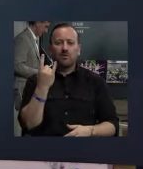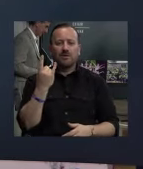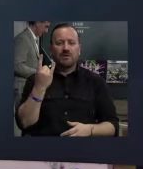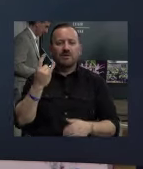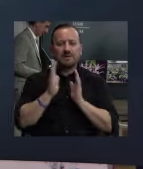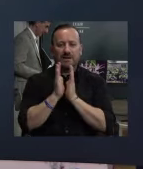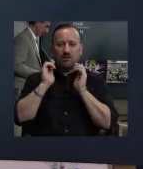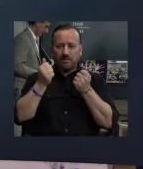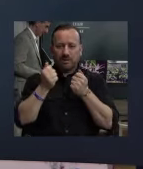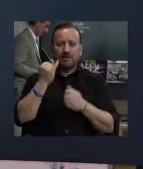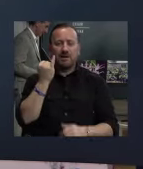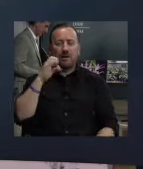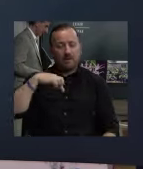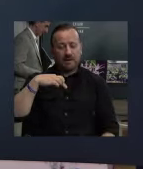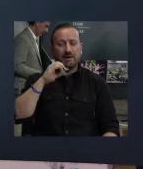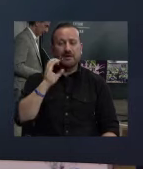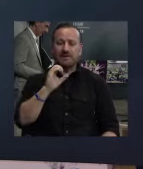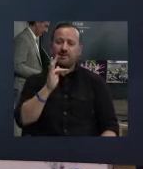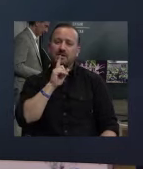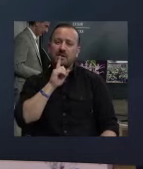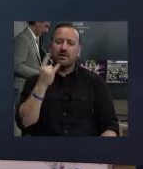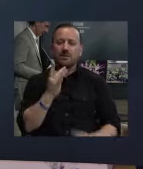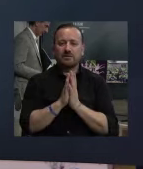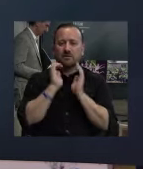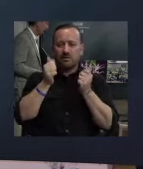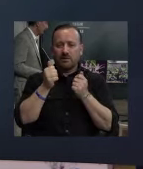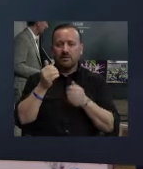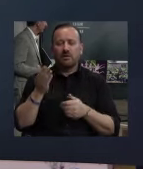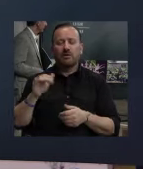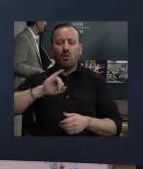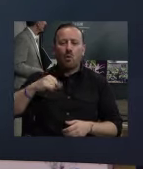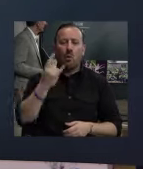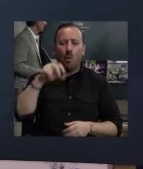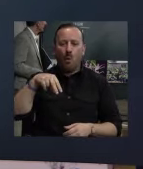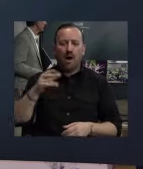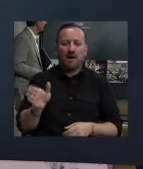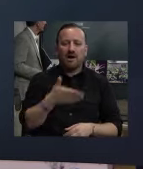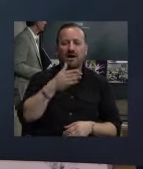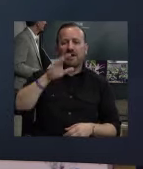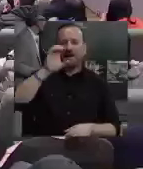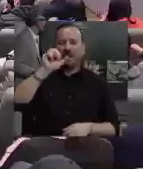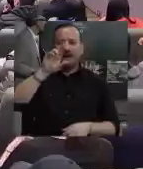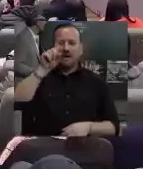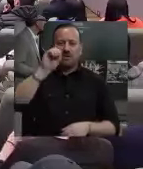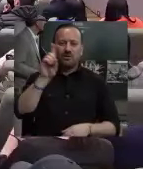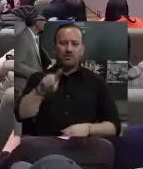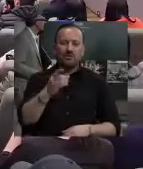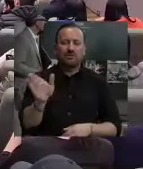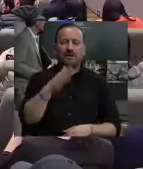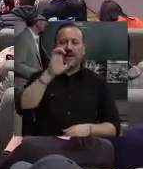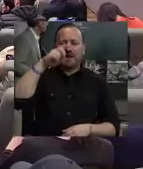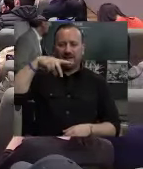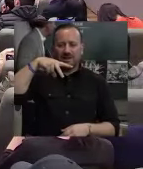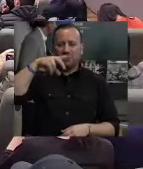profesional y centro de formación técnica Santo Tomás el señor Juan Carlos erdosain que nos compartirá unas